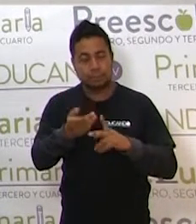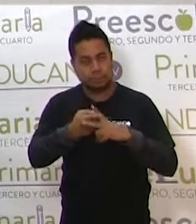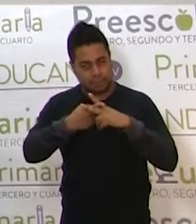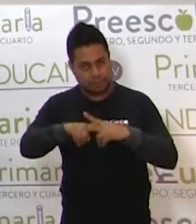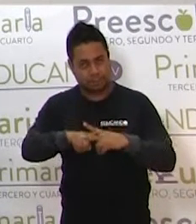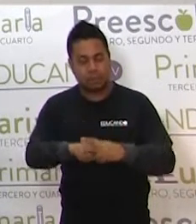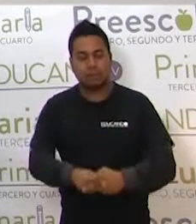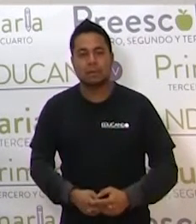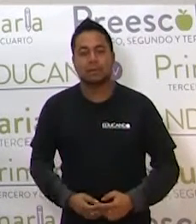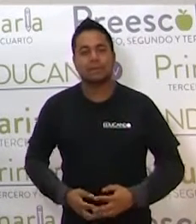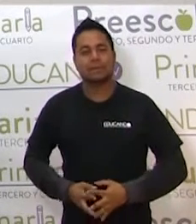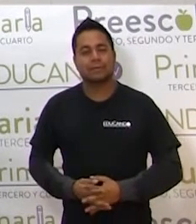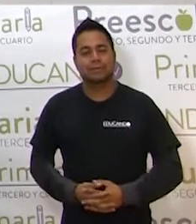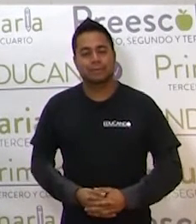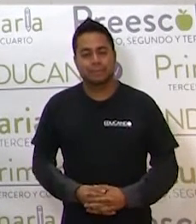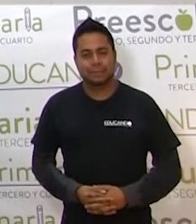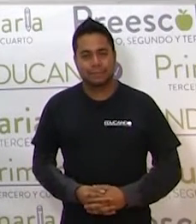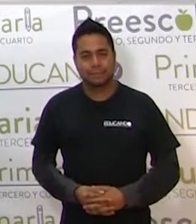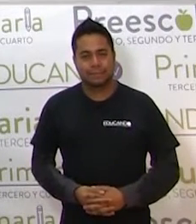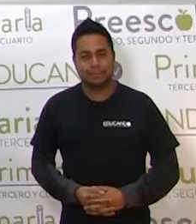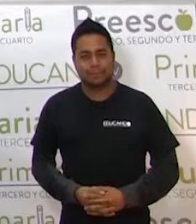listos comenzamos